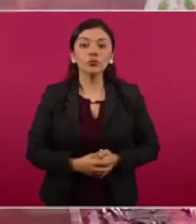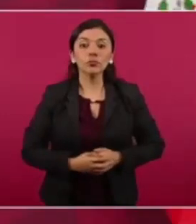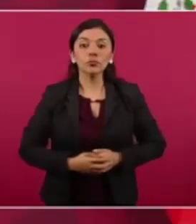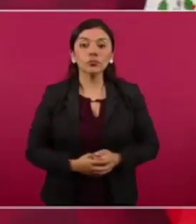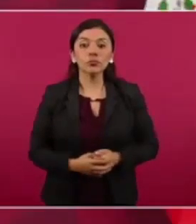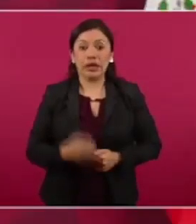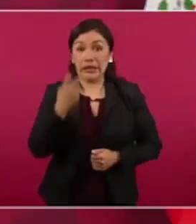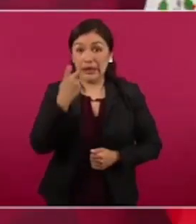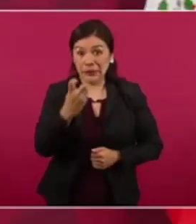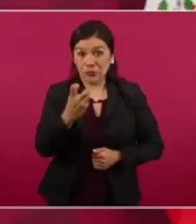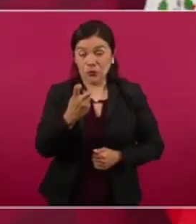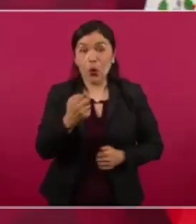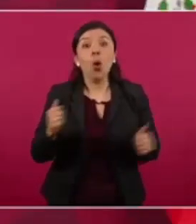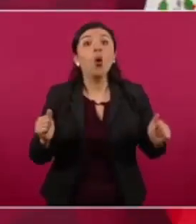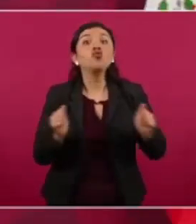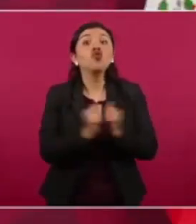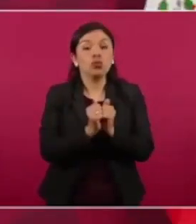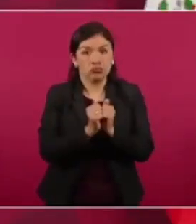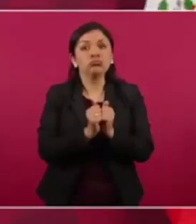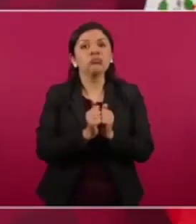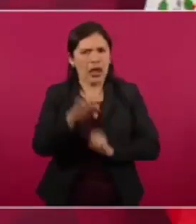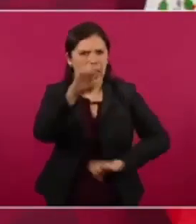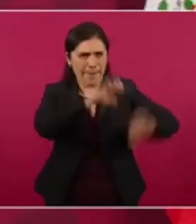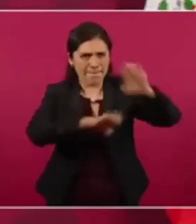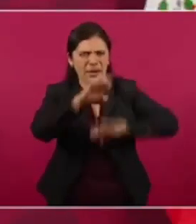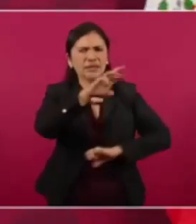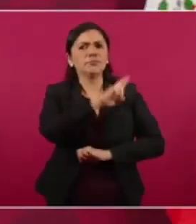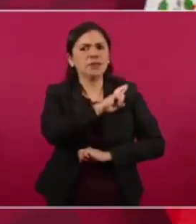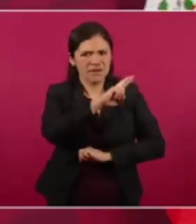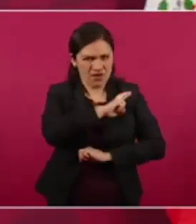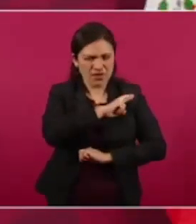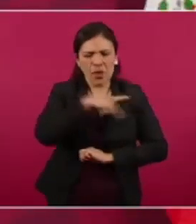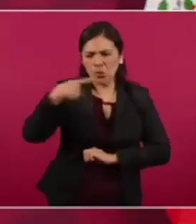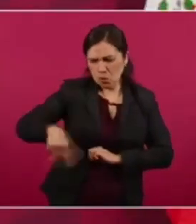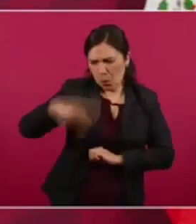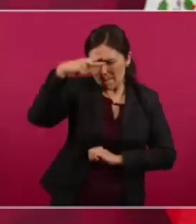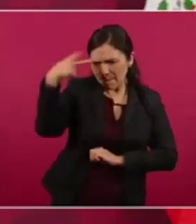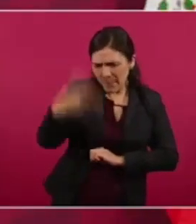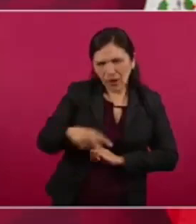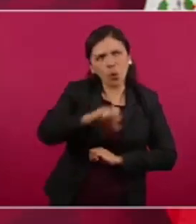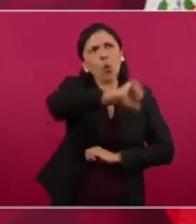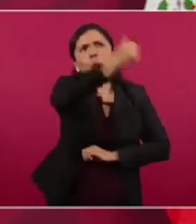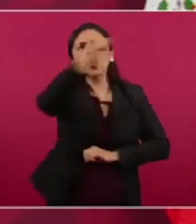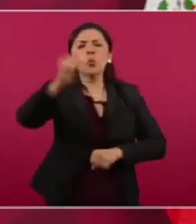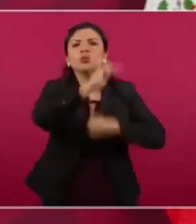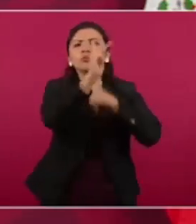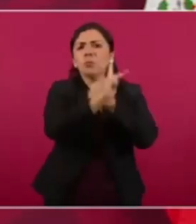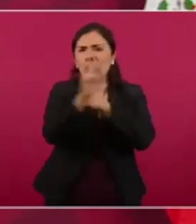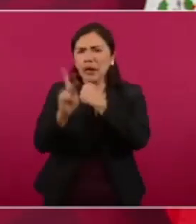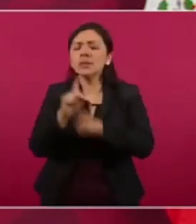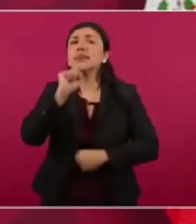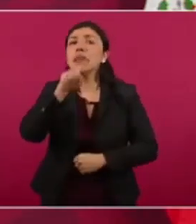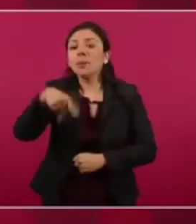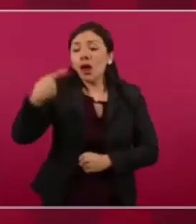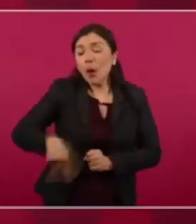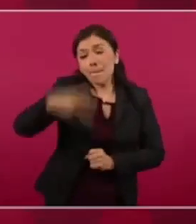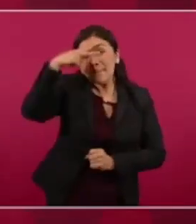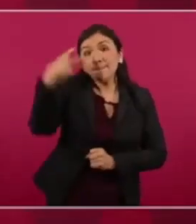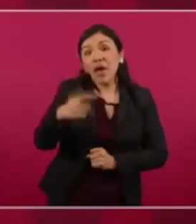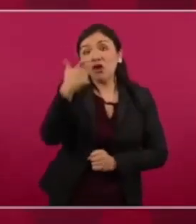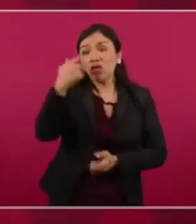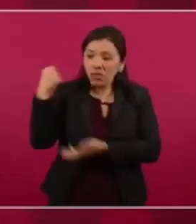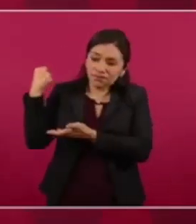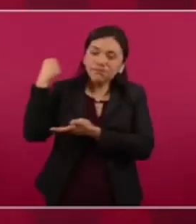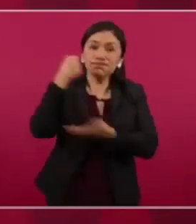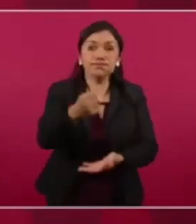la participación del sector privado, nacional, extranjero, y con la inversión pública, que es muy